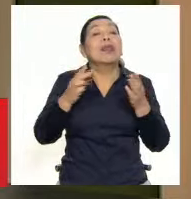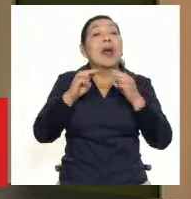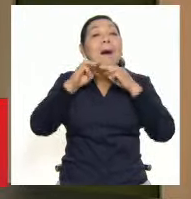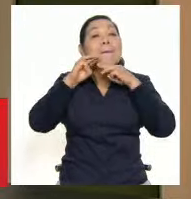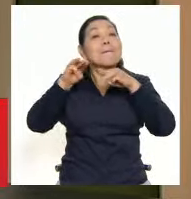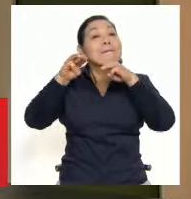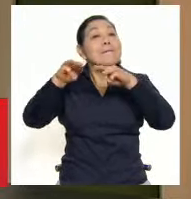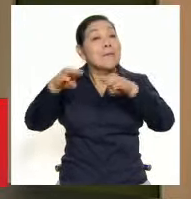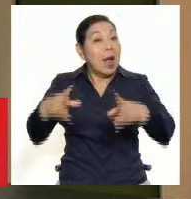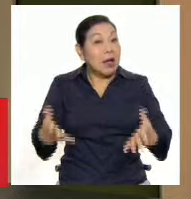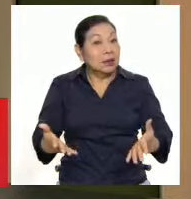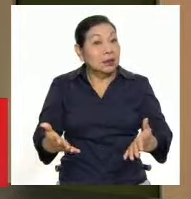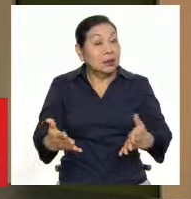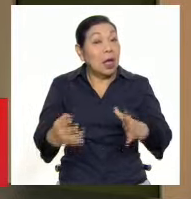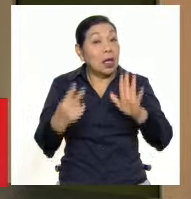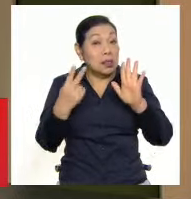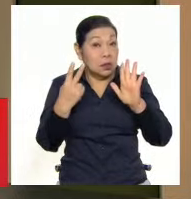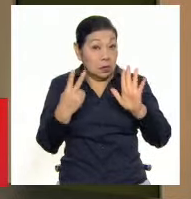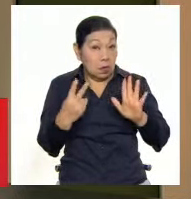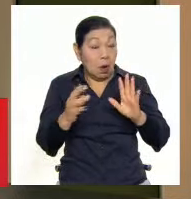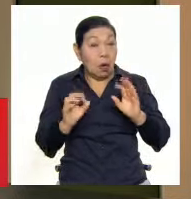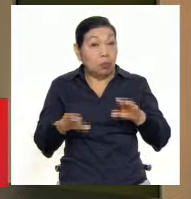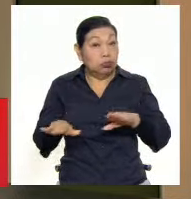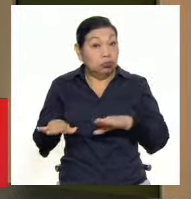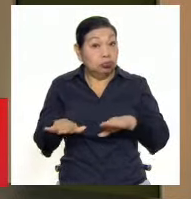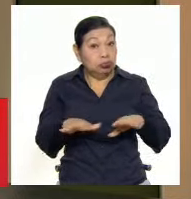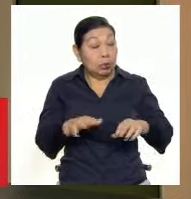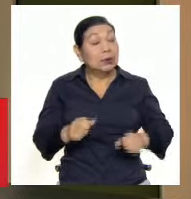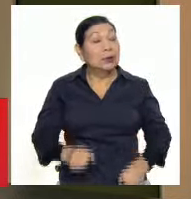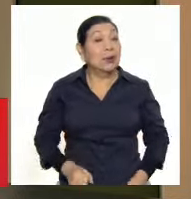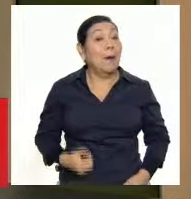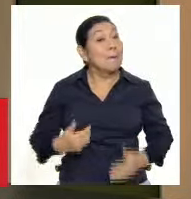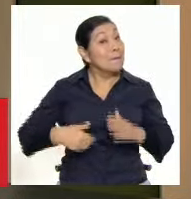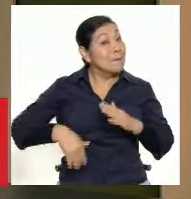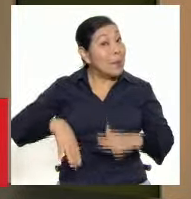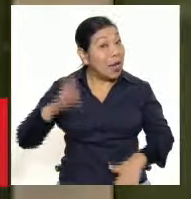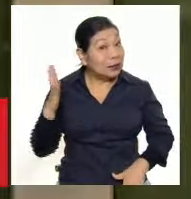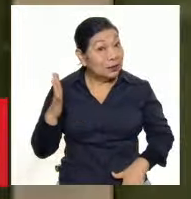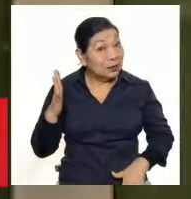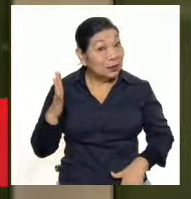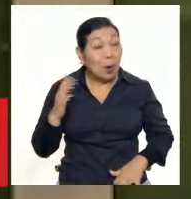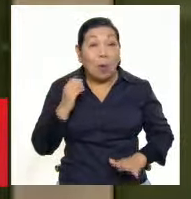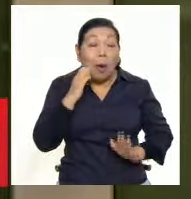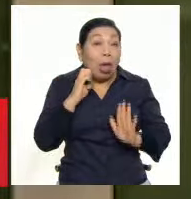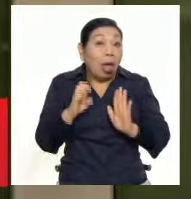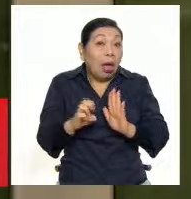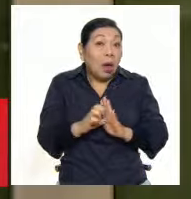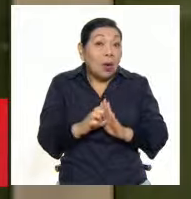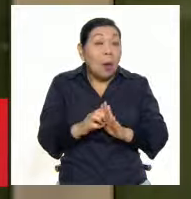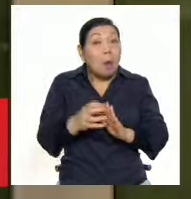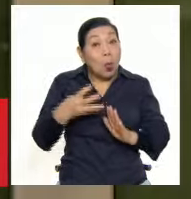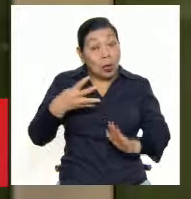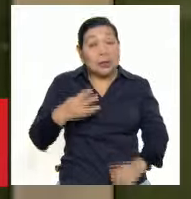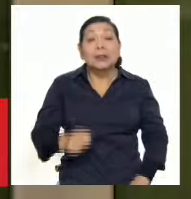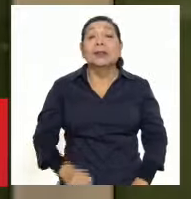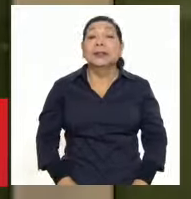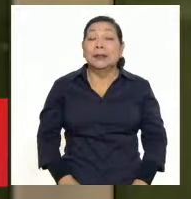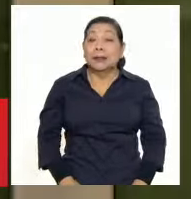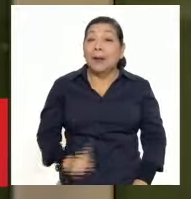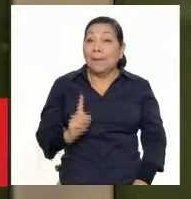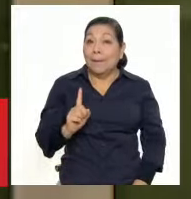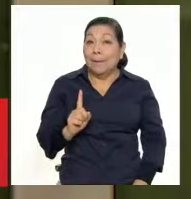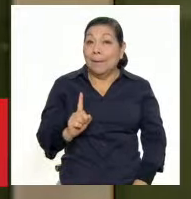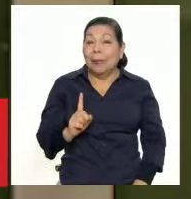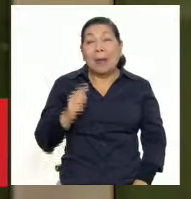cuando hablamos de una magnitud 7, la preocupación es mayor a uno que, por ejemplo, sea de 4. Claro, uno